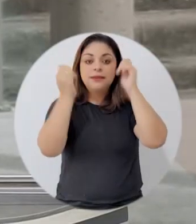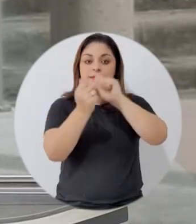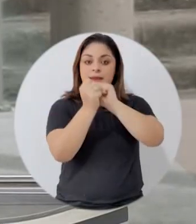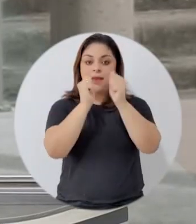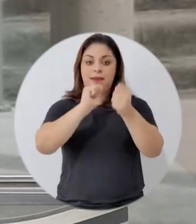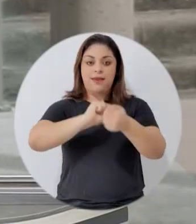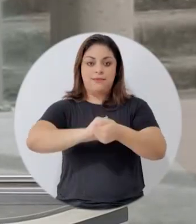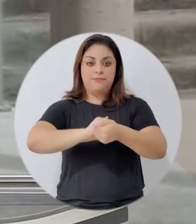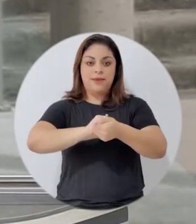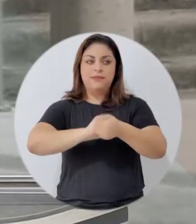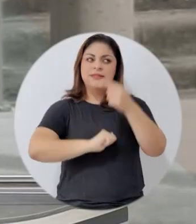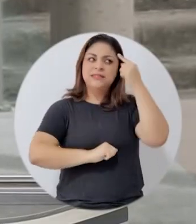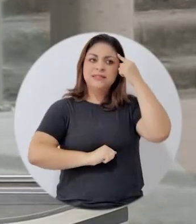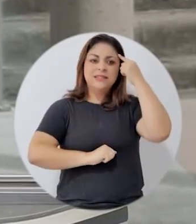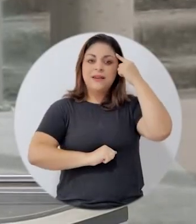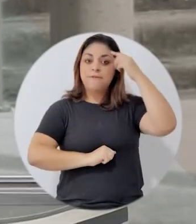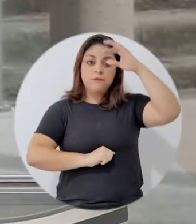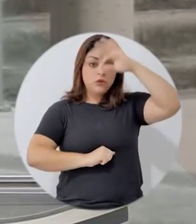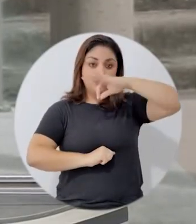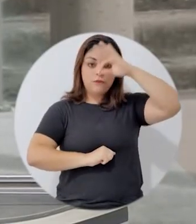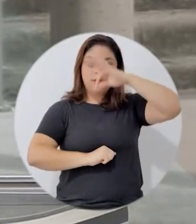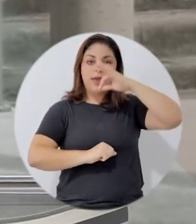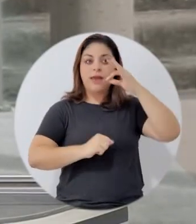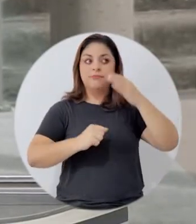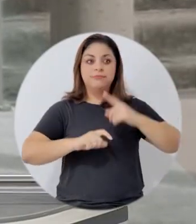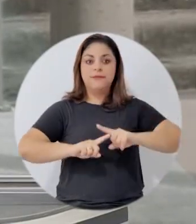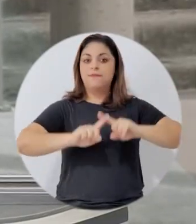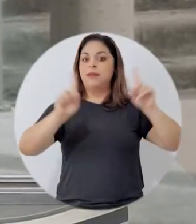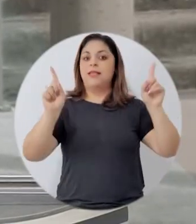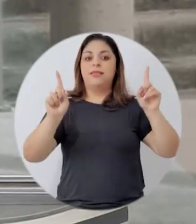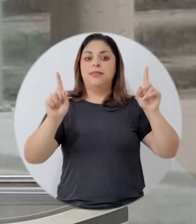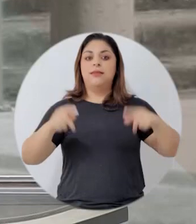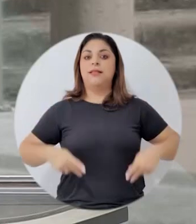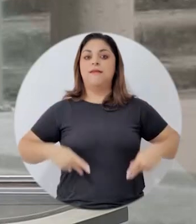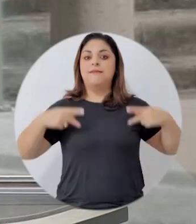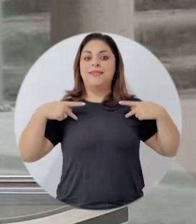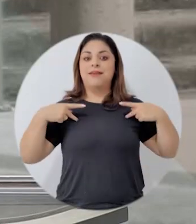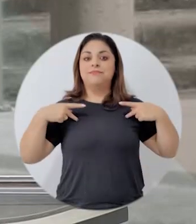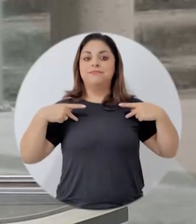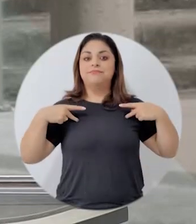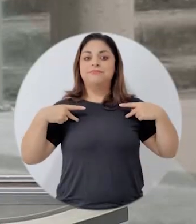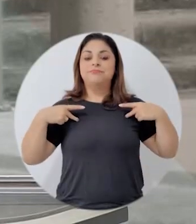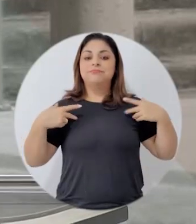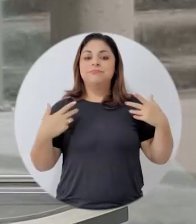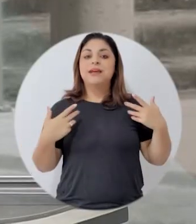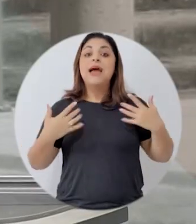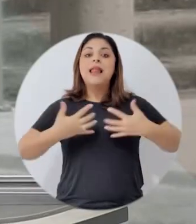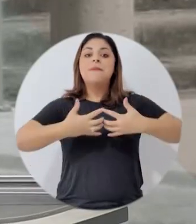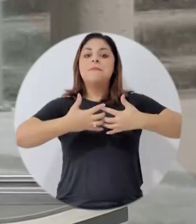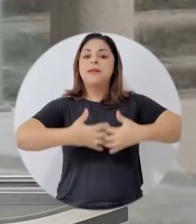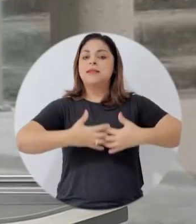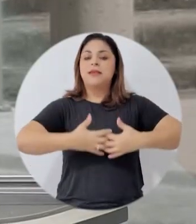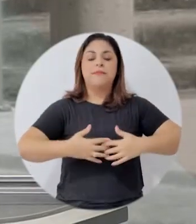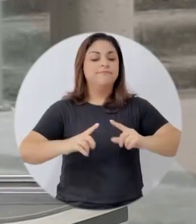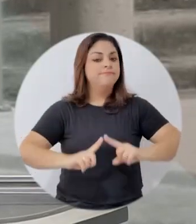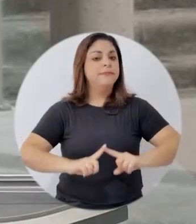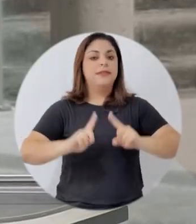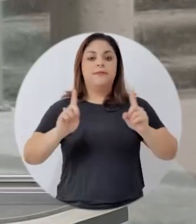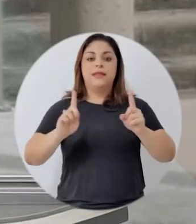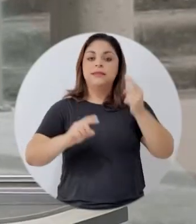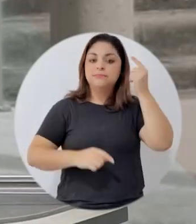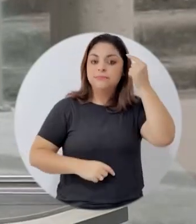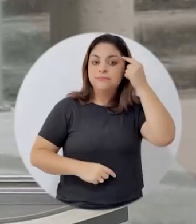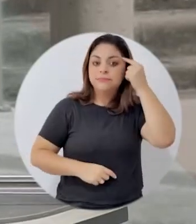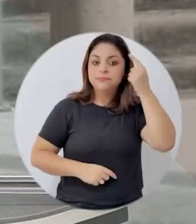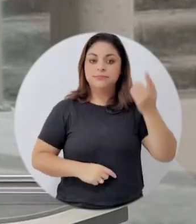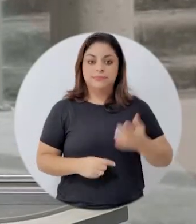tener una filosofía diferente de vida, ¿verdad? Básicamente a nivel empresarial. Muy importante